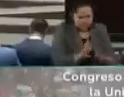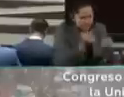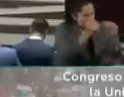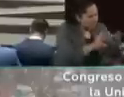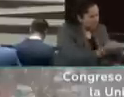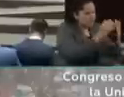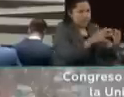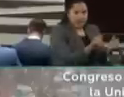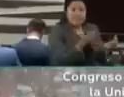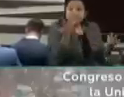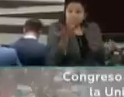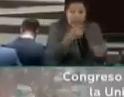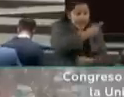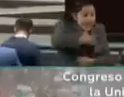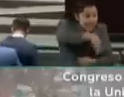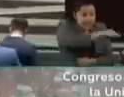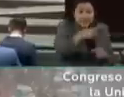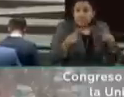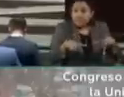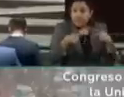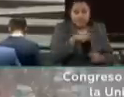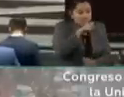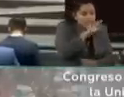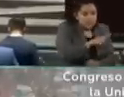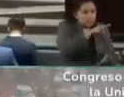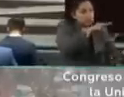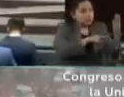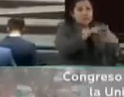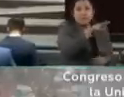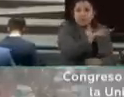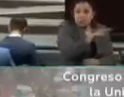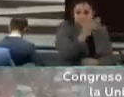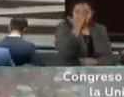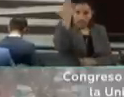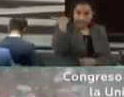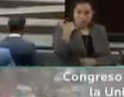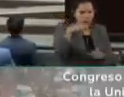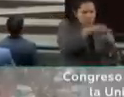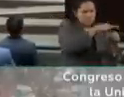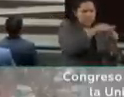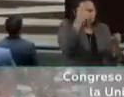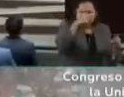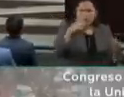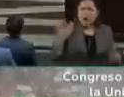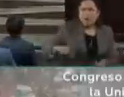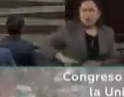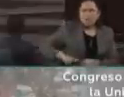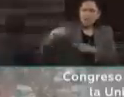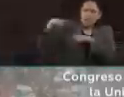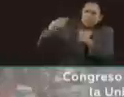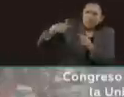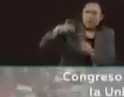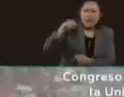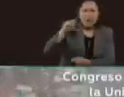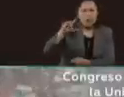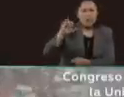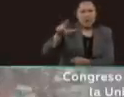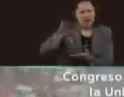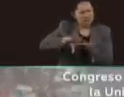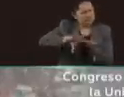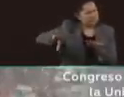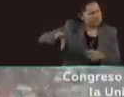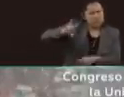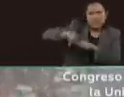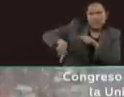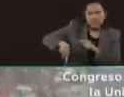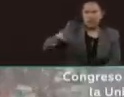2018 puso punto final al saqueo neoliberal y eligió un nuevo camino para México bajo la